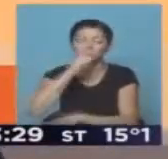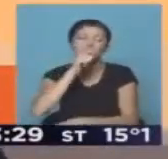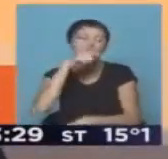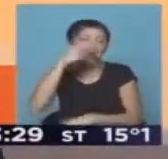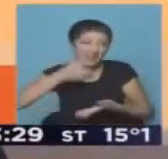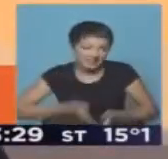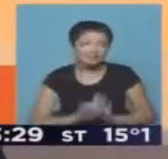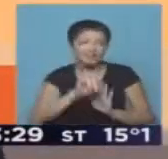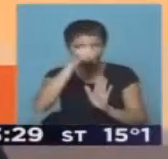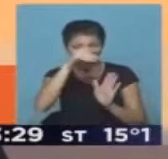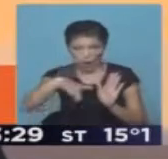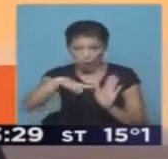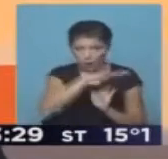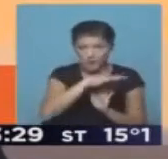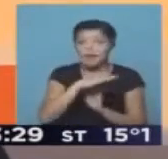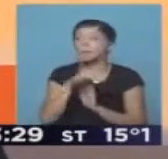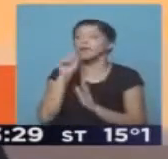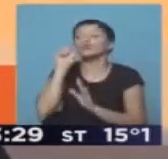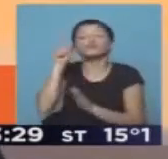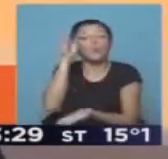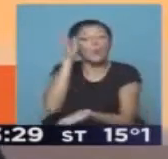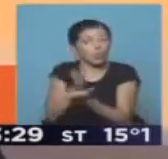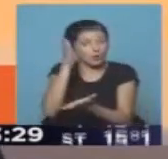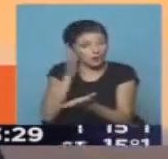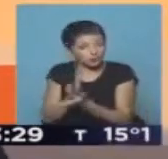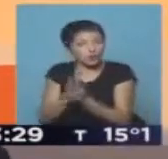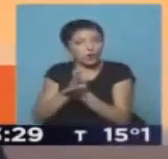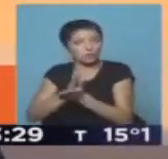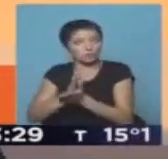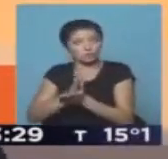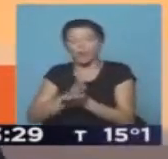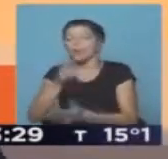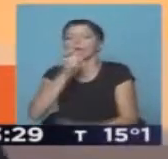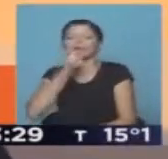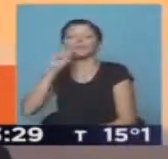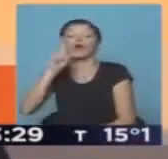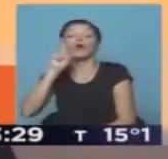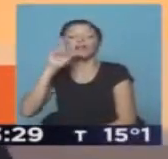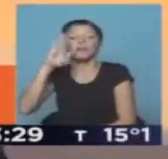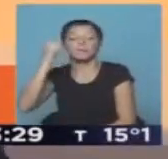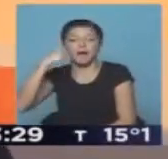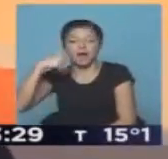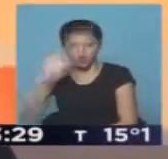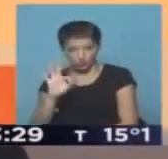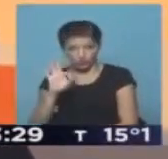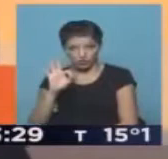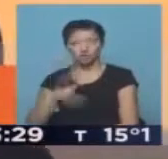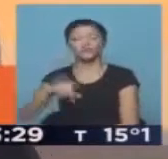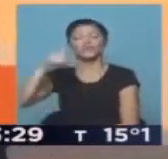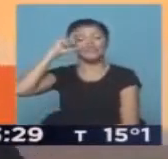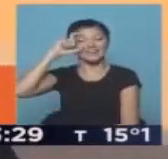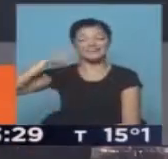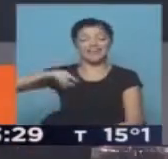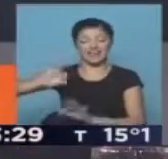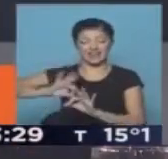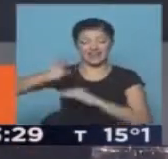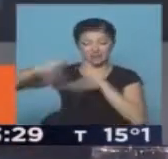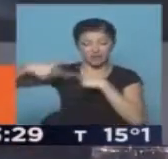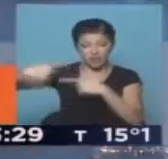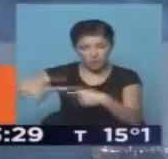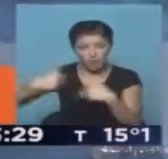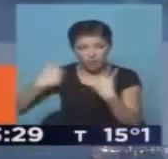lugar tienes el derecho a ser nacional por ejemplo del líbano diez generaciones después se agrega una